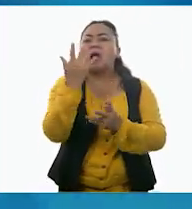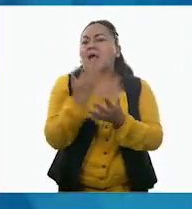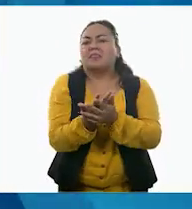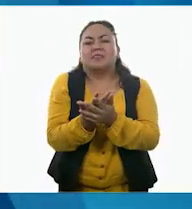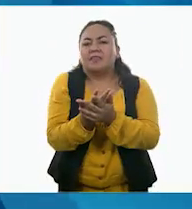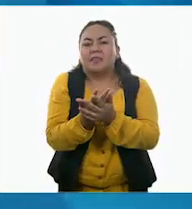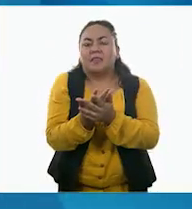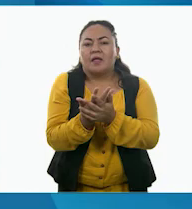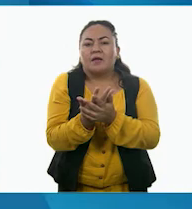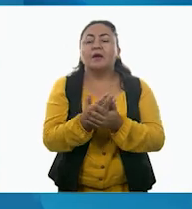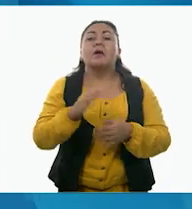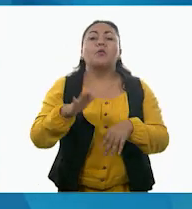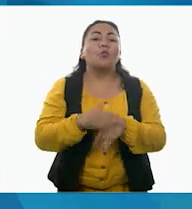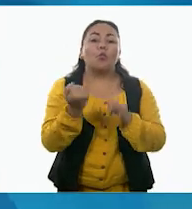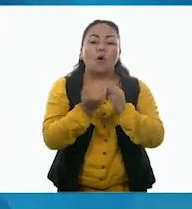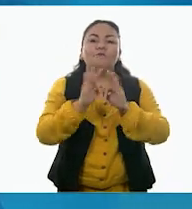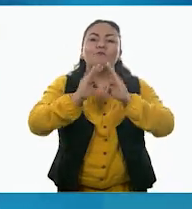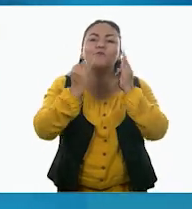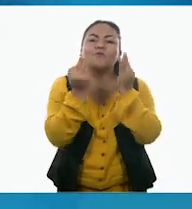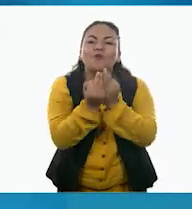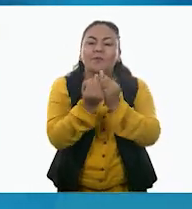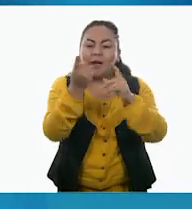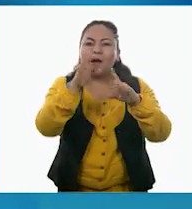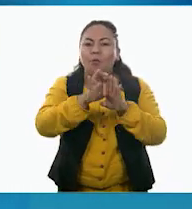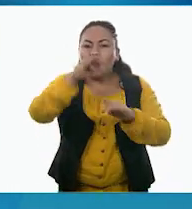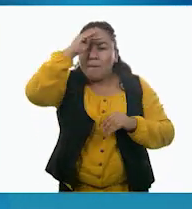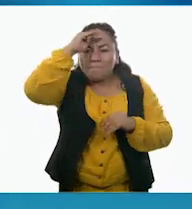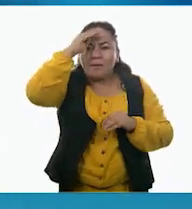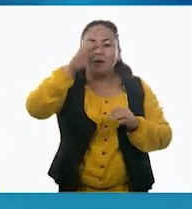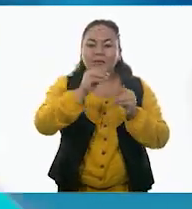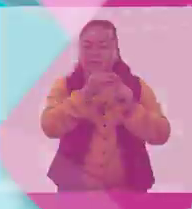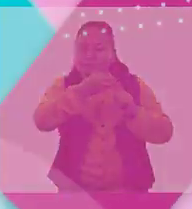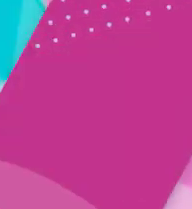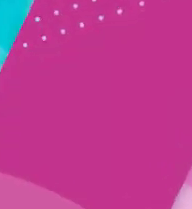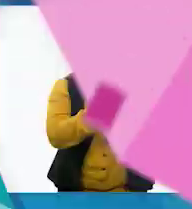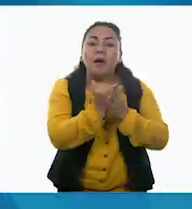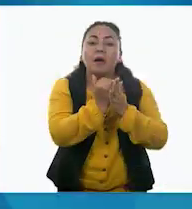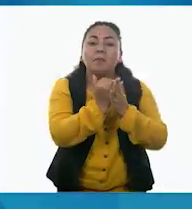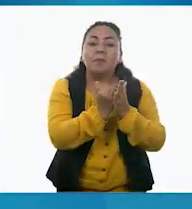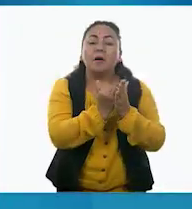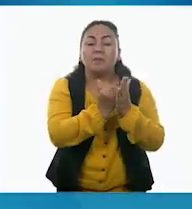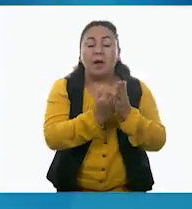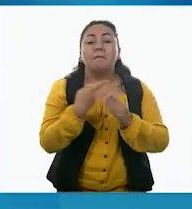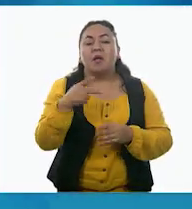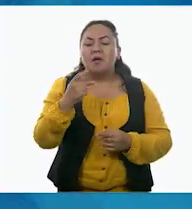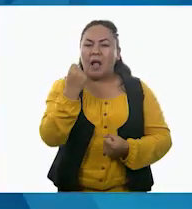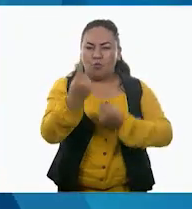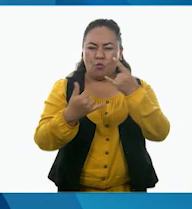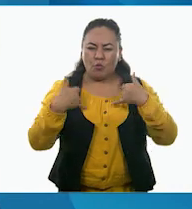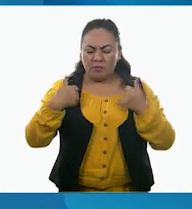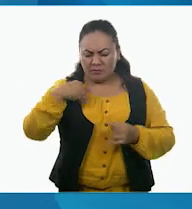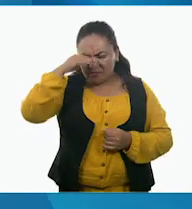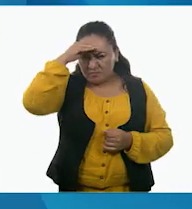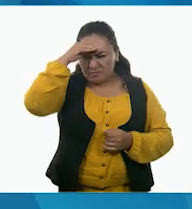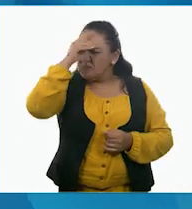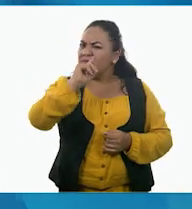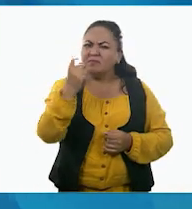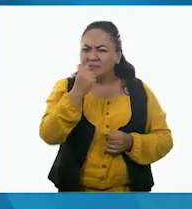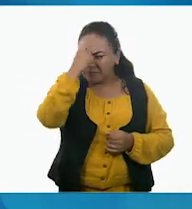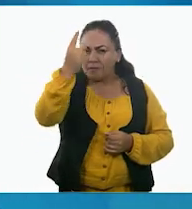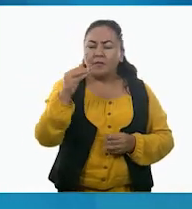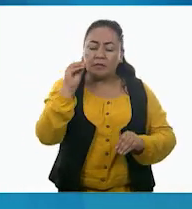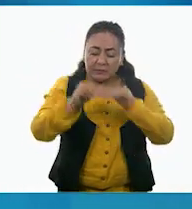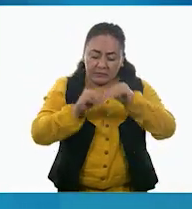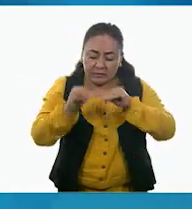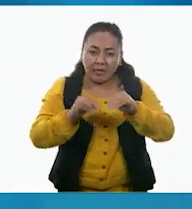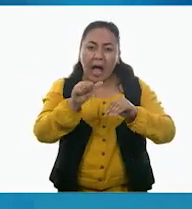ciclo. Las lenguas también son formas de pensamiento y de estructuración del mundo. Unos jóvenes decidieron crear una aplicación